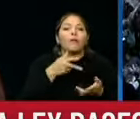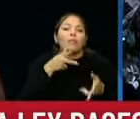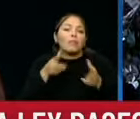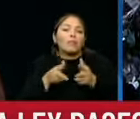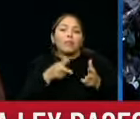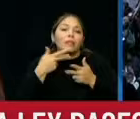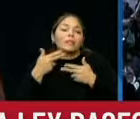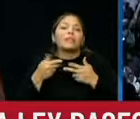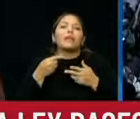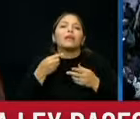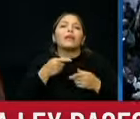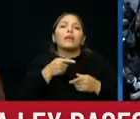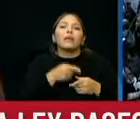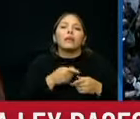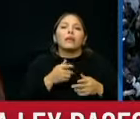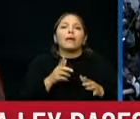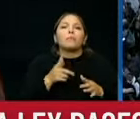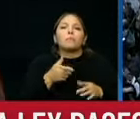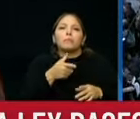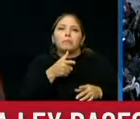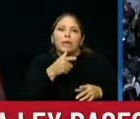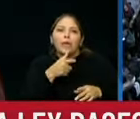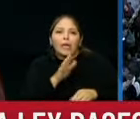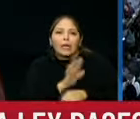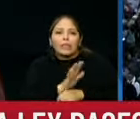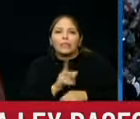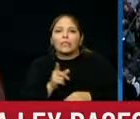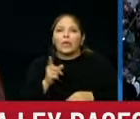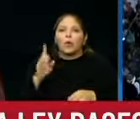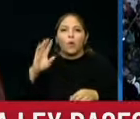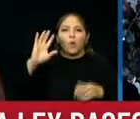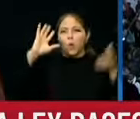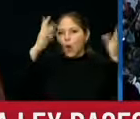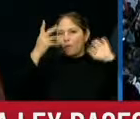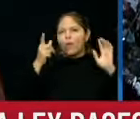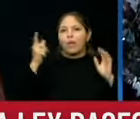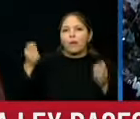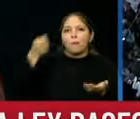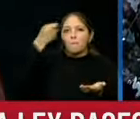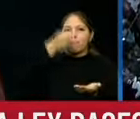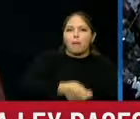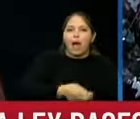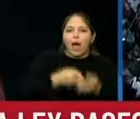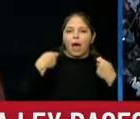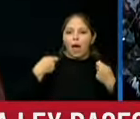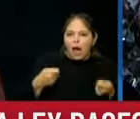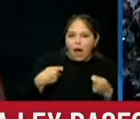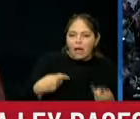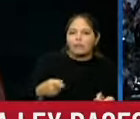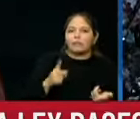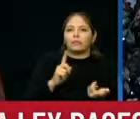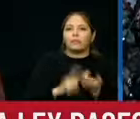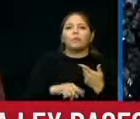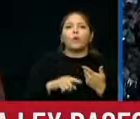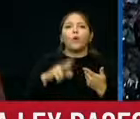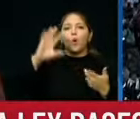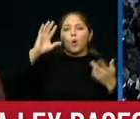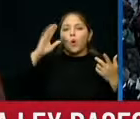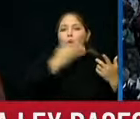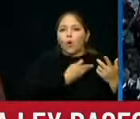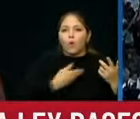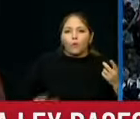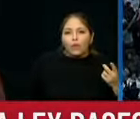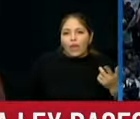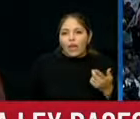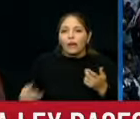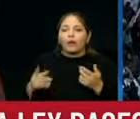¿En serio? Exacto. Sí. Como diciéndole, la verdad que usted no tiene la picardía la mujer de su de familia. Ni siquiera heredó eso, le dijeron. La mujer de Bernie,